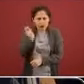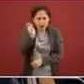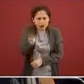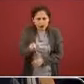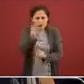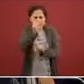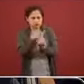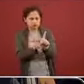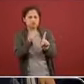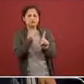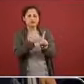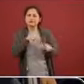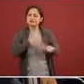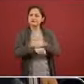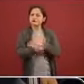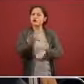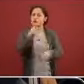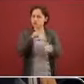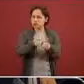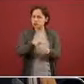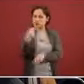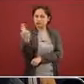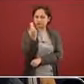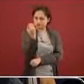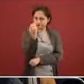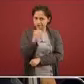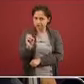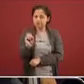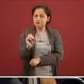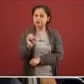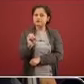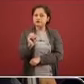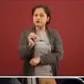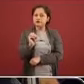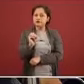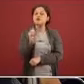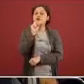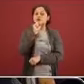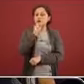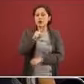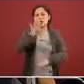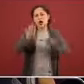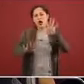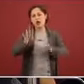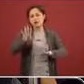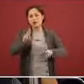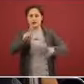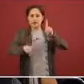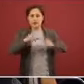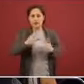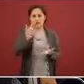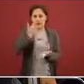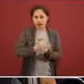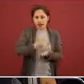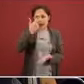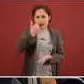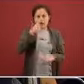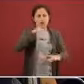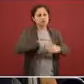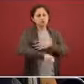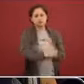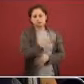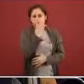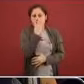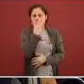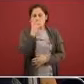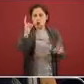necesita hospitalización y se hospitaliza, incluyendo quienes se hospitalizan en áreas críticas, la terapia intensiva, y también